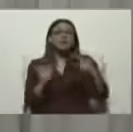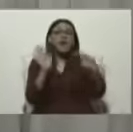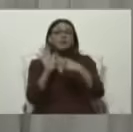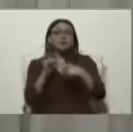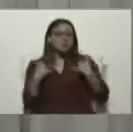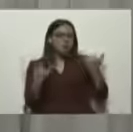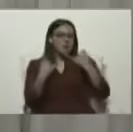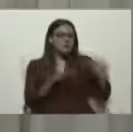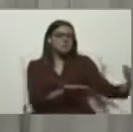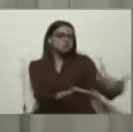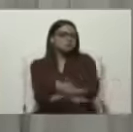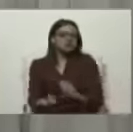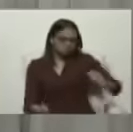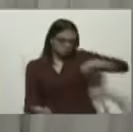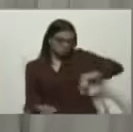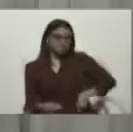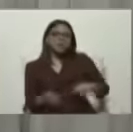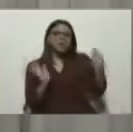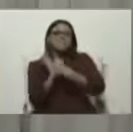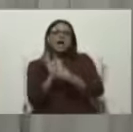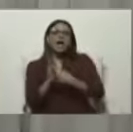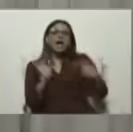esa plata van a pagar